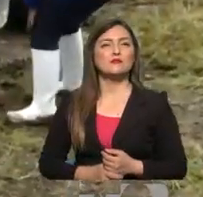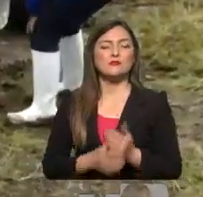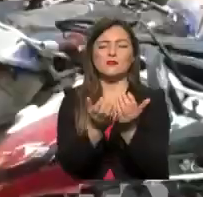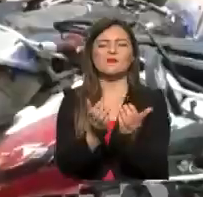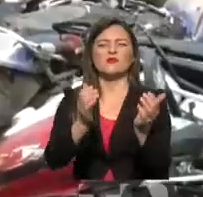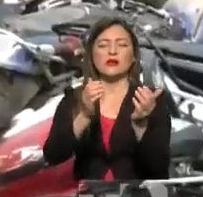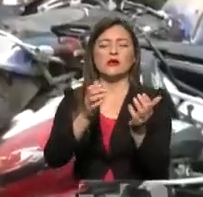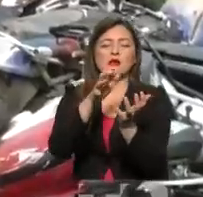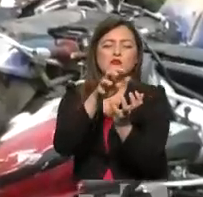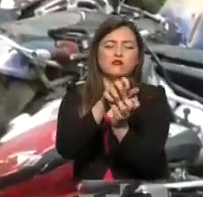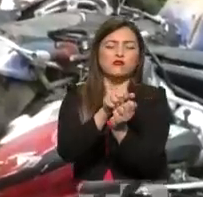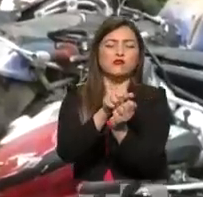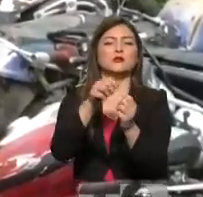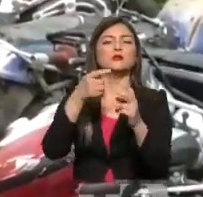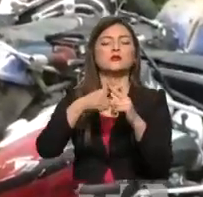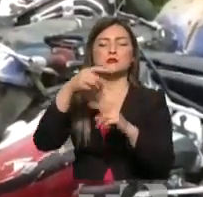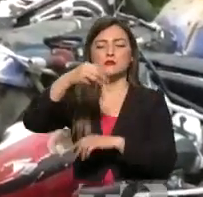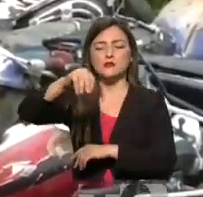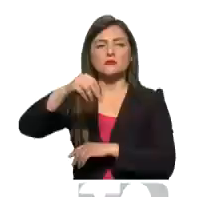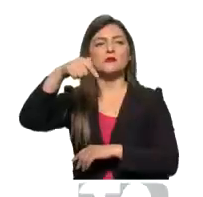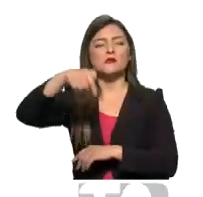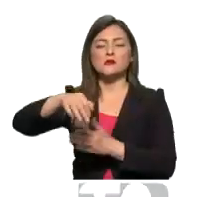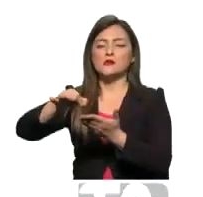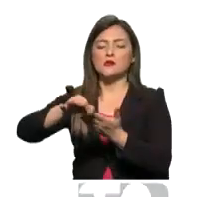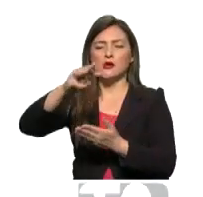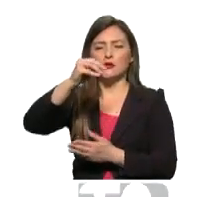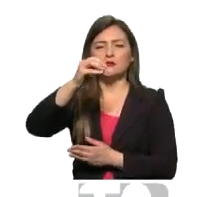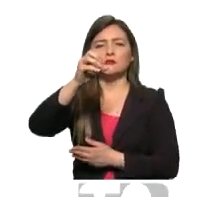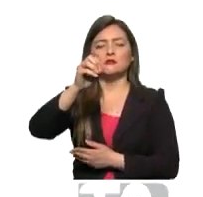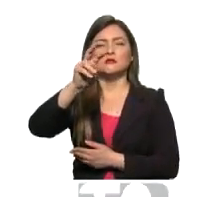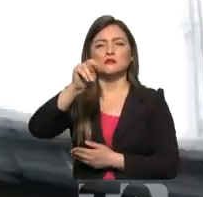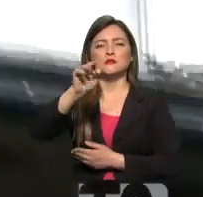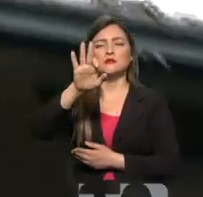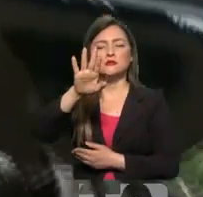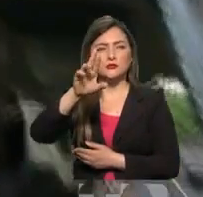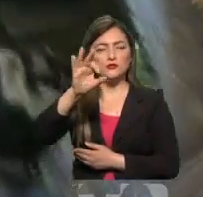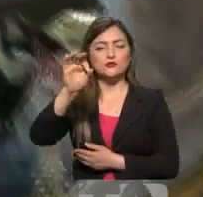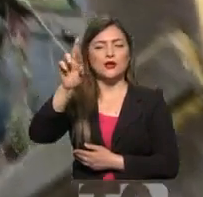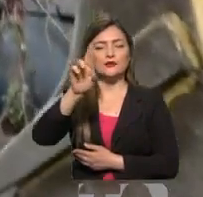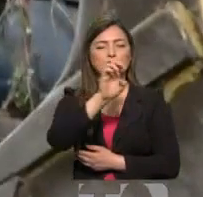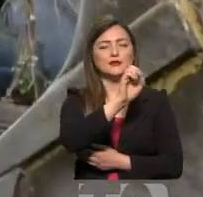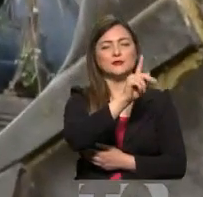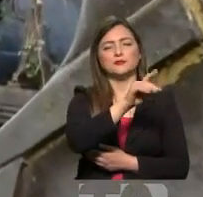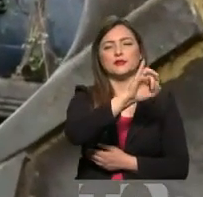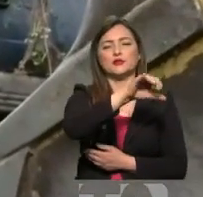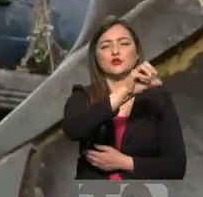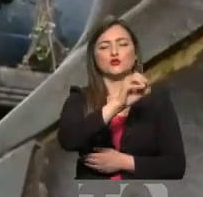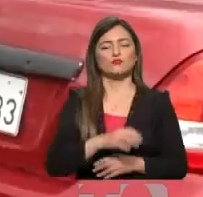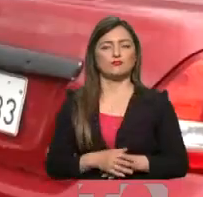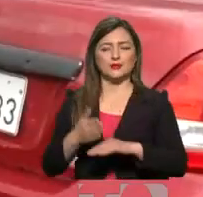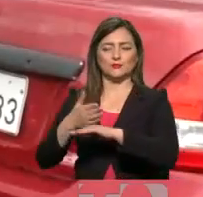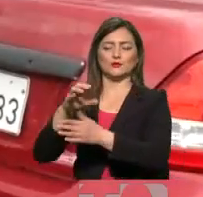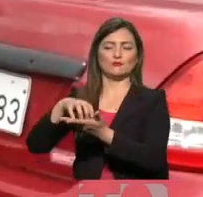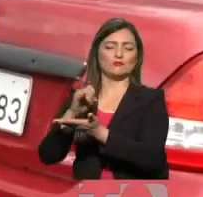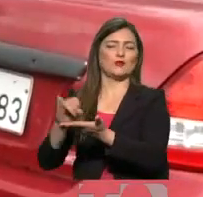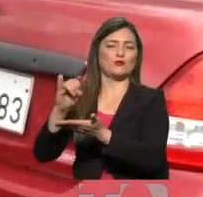inició el miércoles en tulcán y hoy se realiza en los cantones montúfar y espejo para posteriormente aterrizar los vehículos en imbabura y el